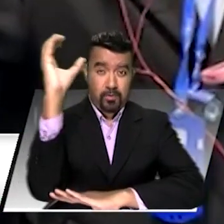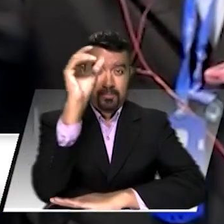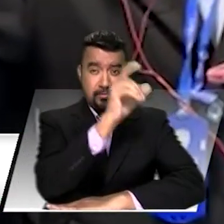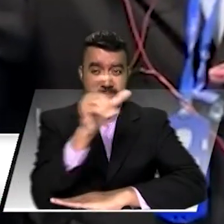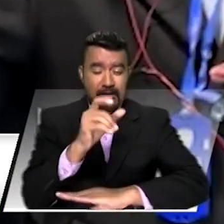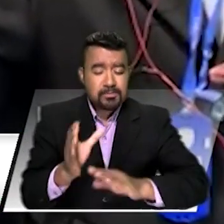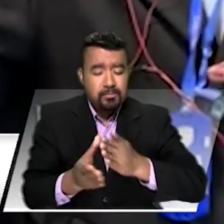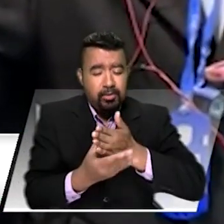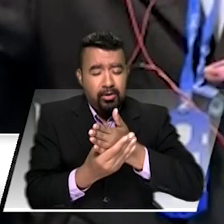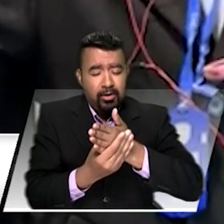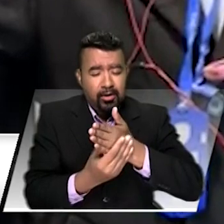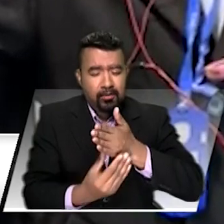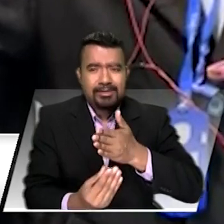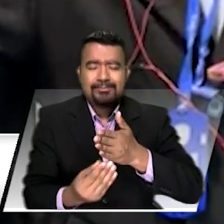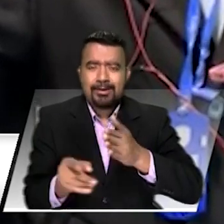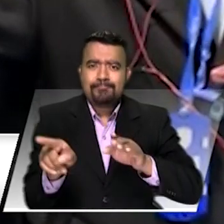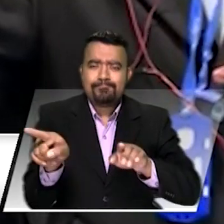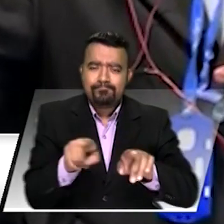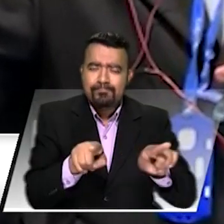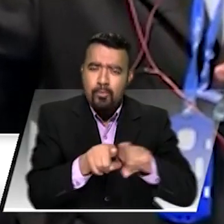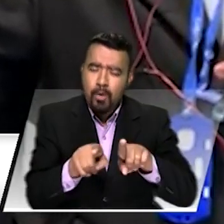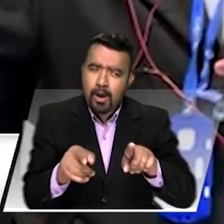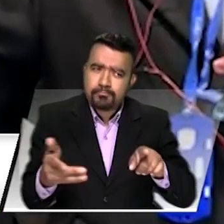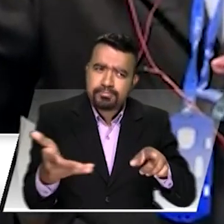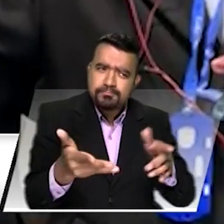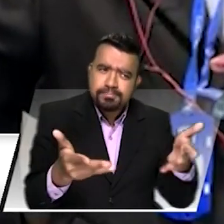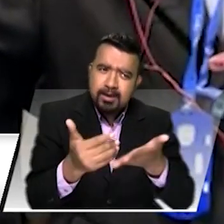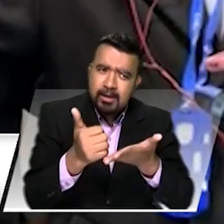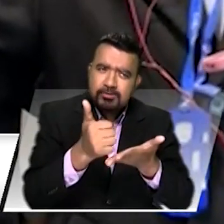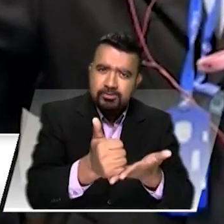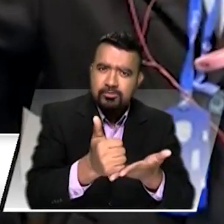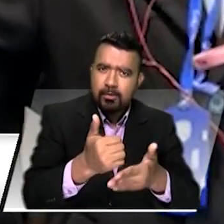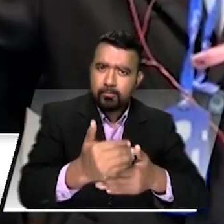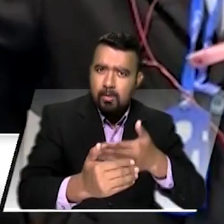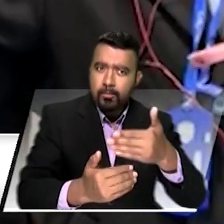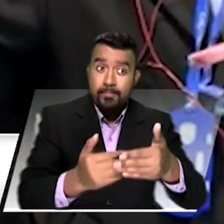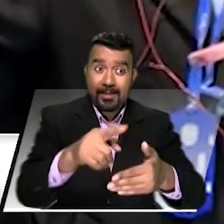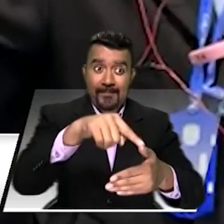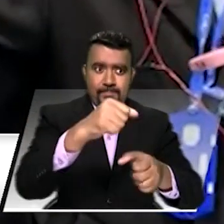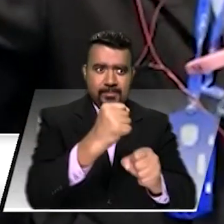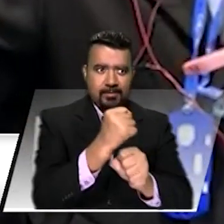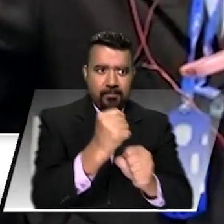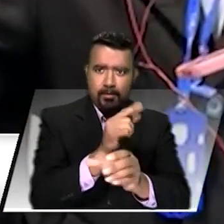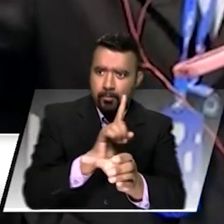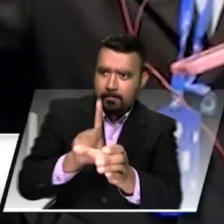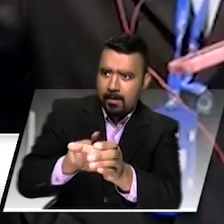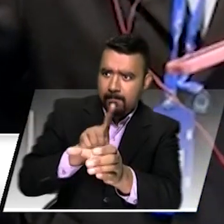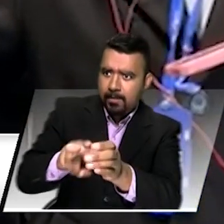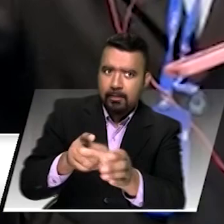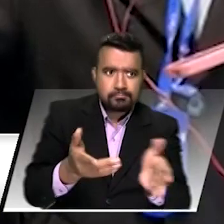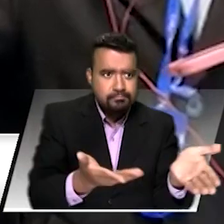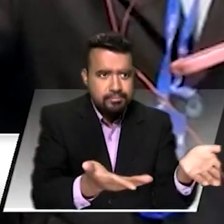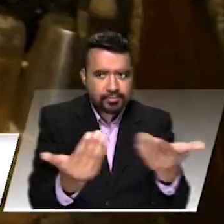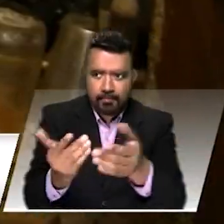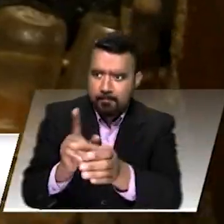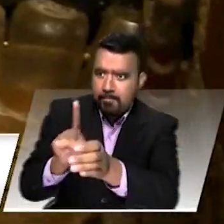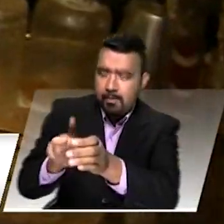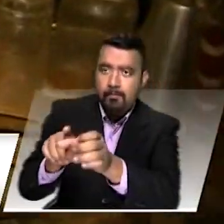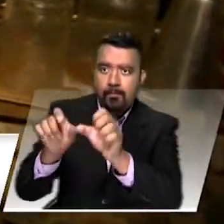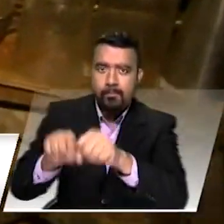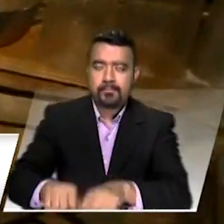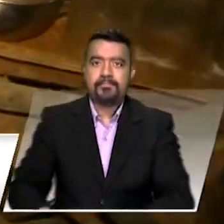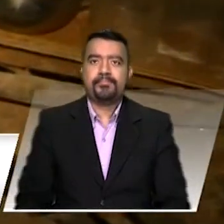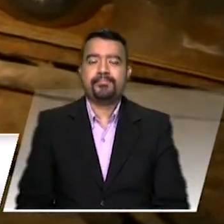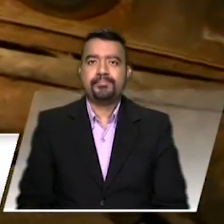por un programa de desarrollo empresarial que permita que en Colombia el empleo y la pobreza estén muy altos en la agenda. La